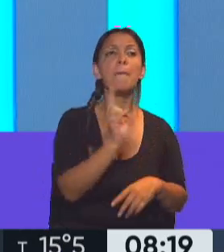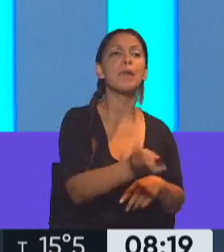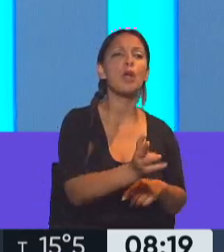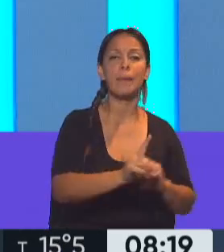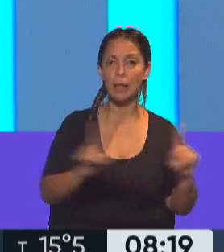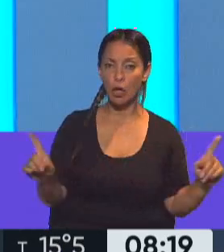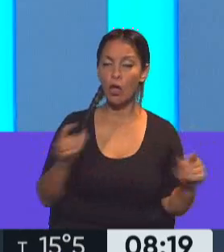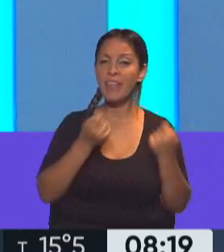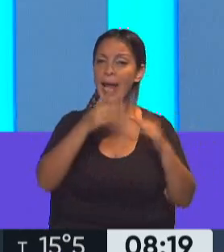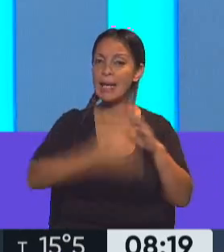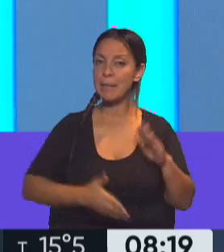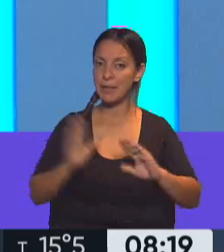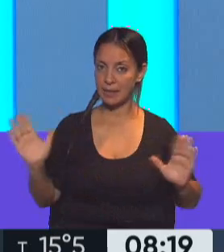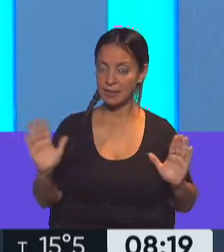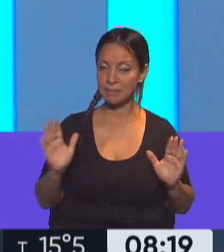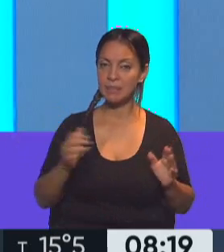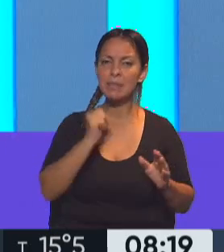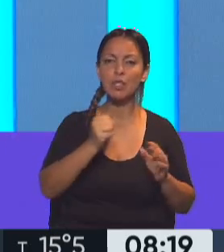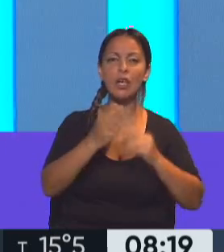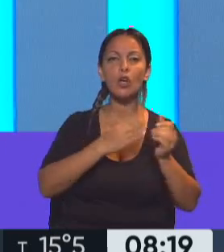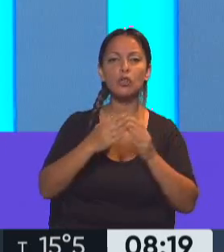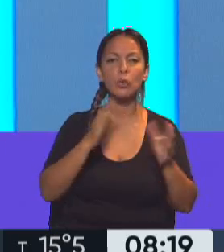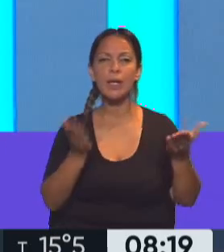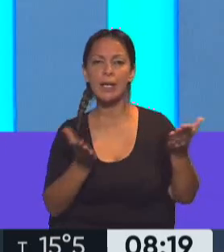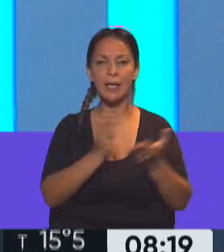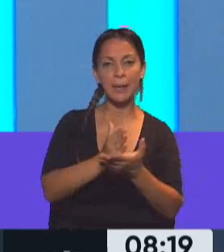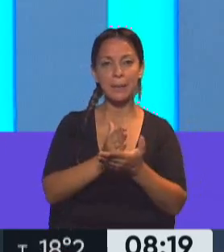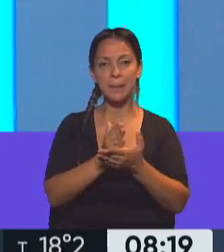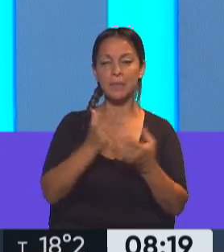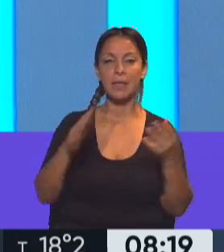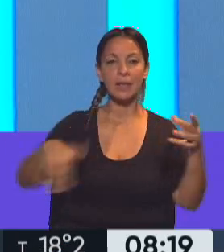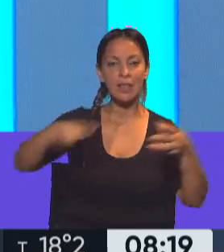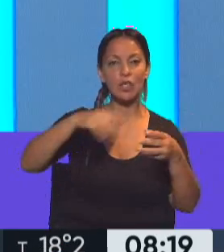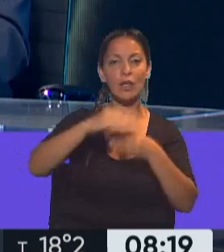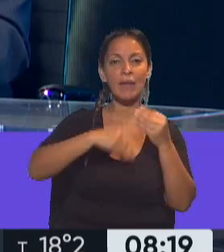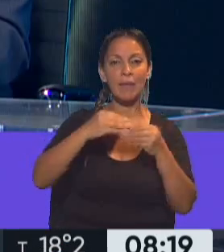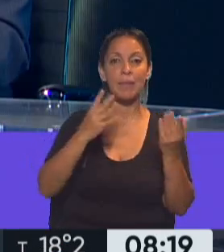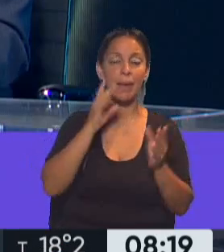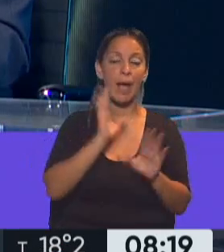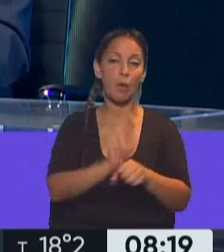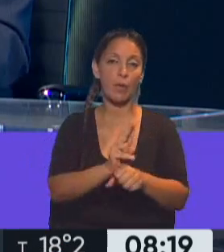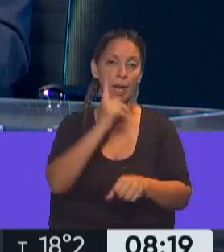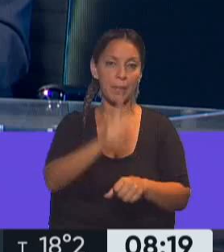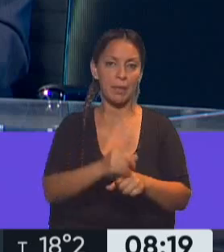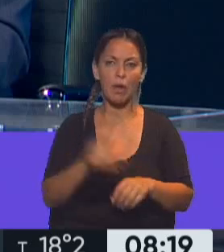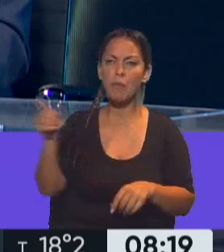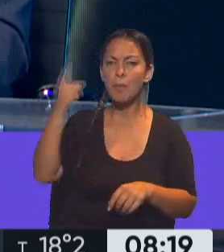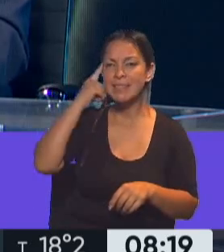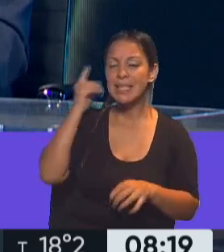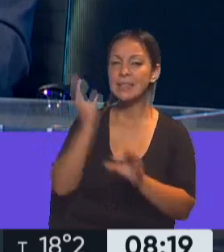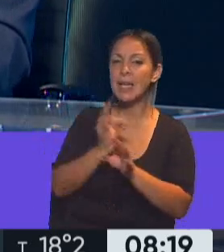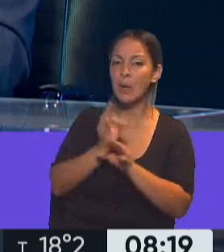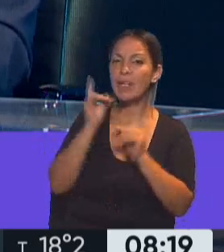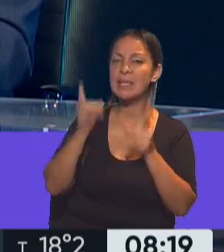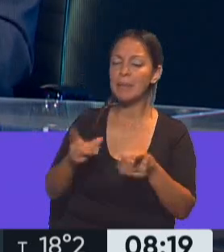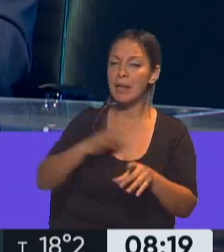mecanismos una construcción en este punto familiar para poder prevenir y mitigar los peligros. Hernán, ¿crees que le falta a la escuela dar esa vuelta